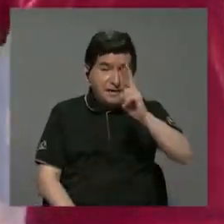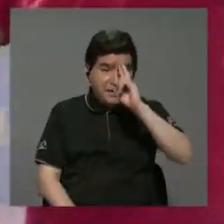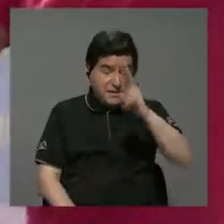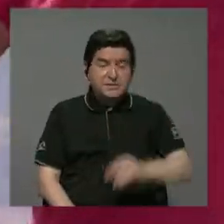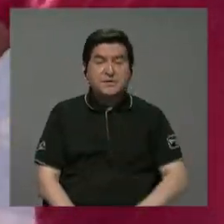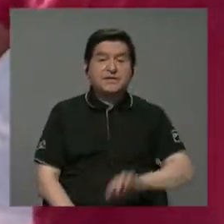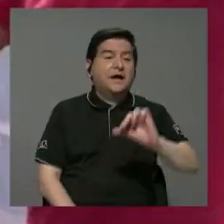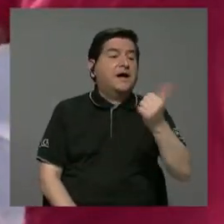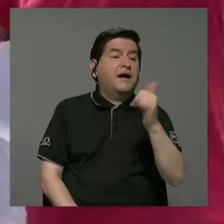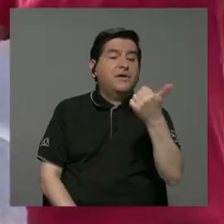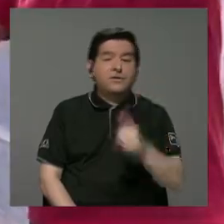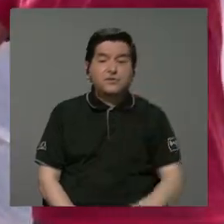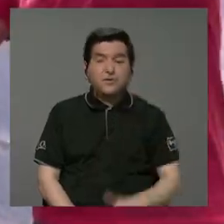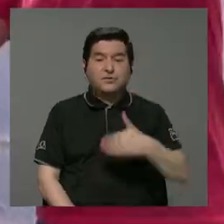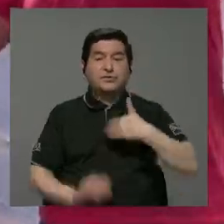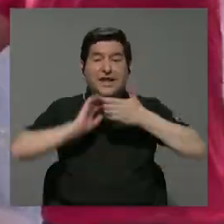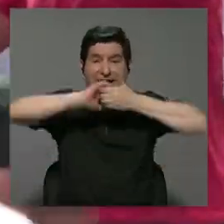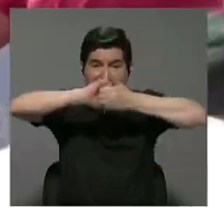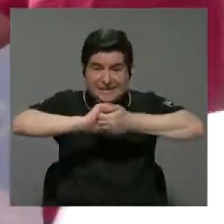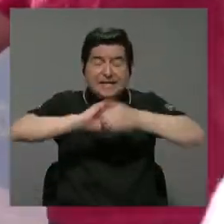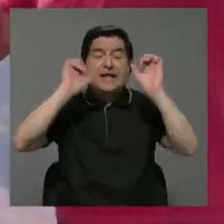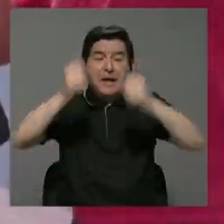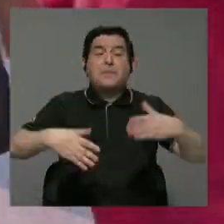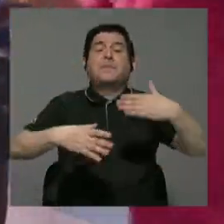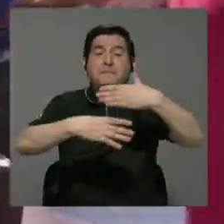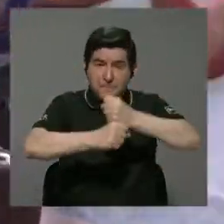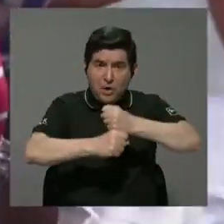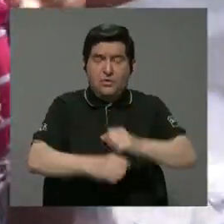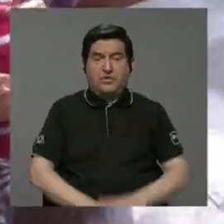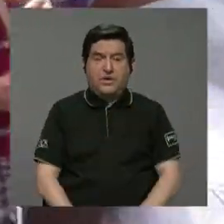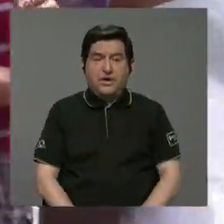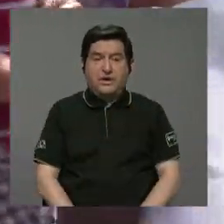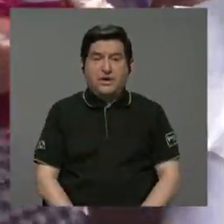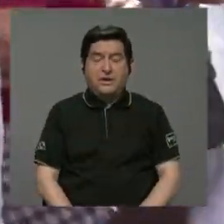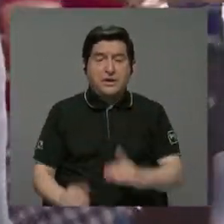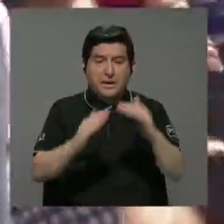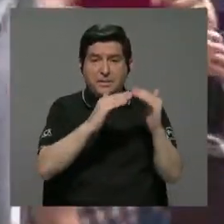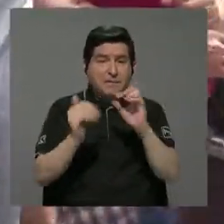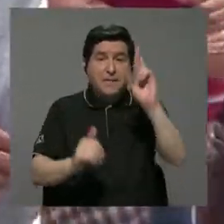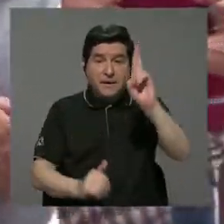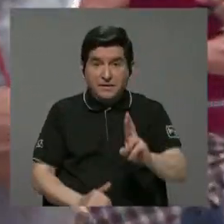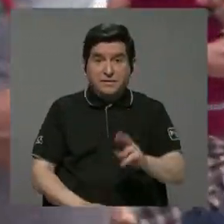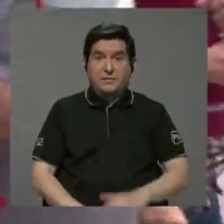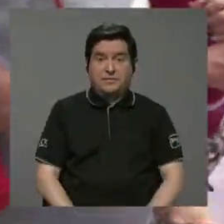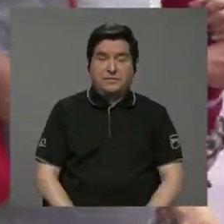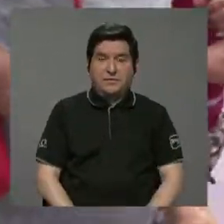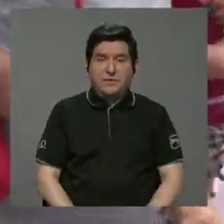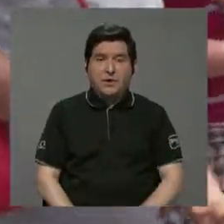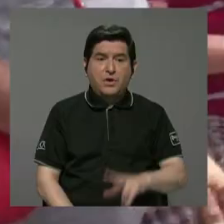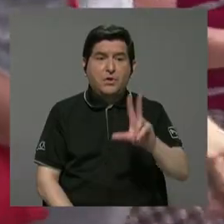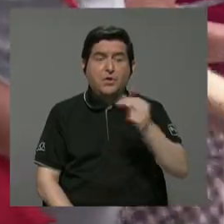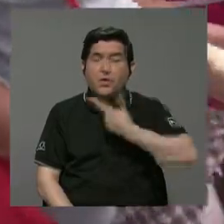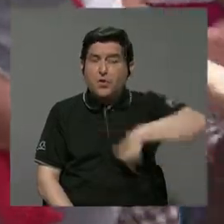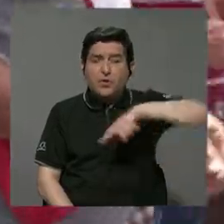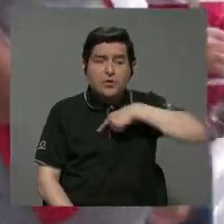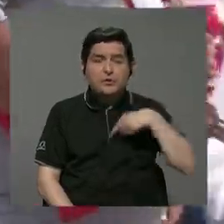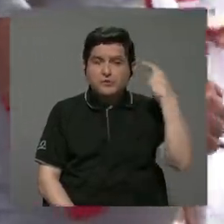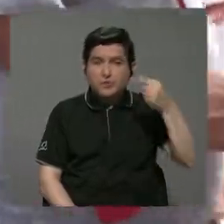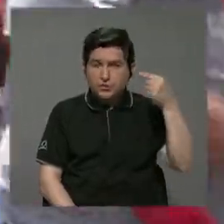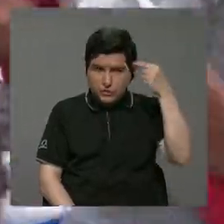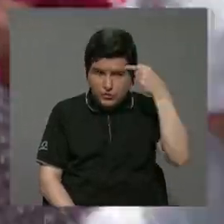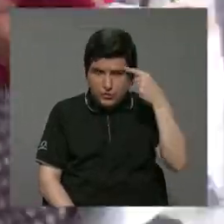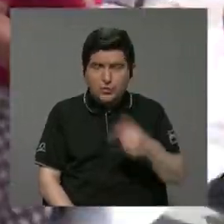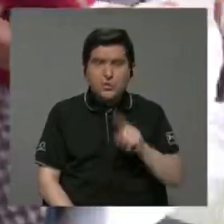al otro que hay alianzas que se pueden hacer. Es para el pueblo de Costa Rica. Claro. No vamos a gobernar para